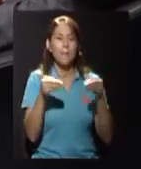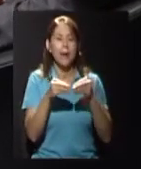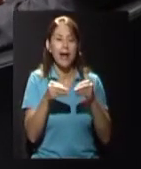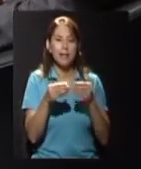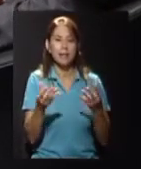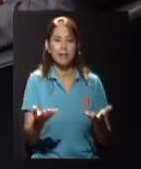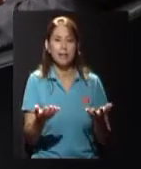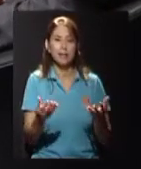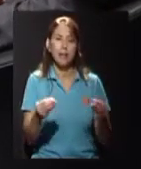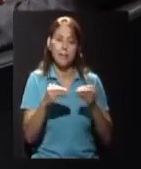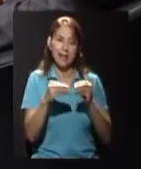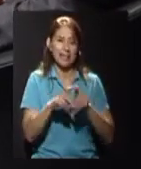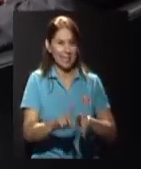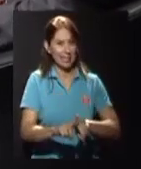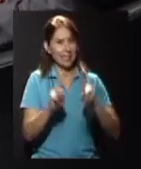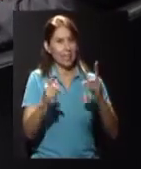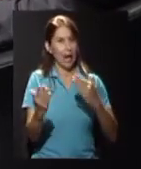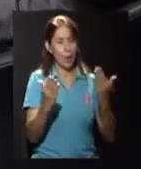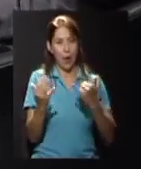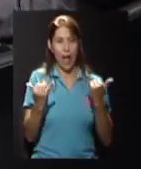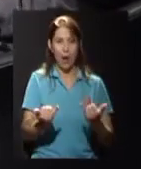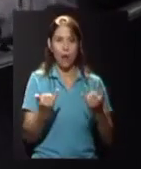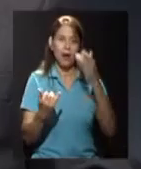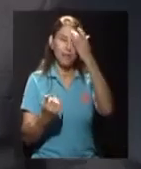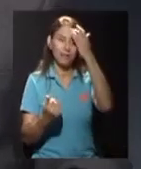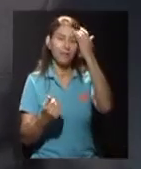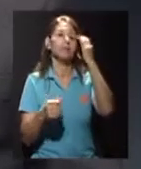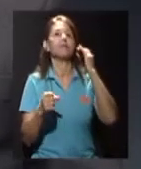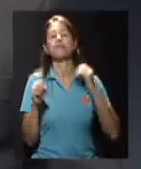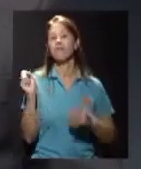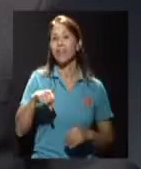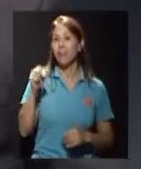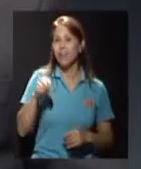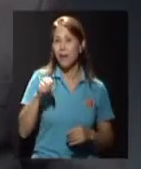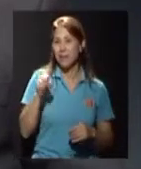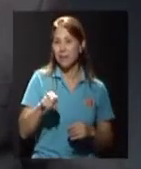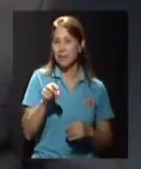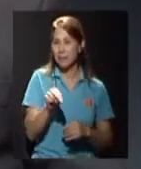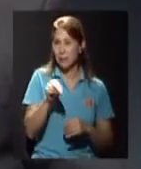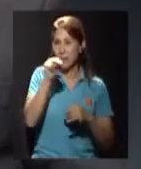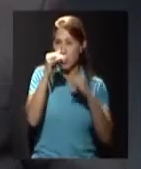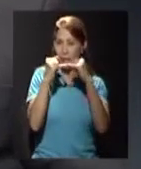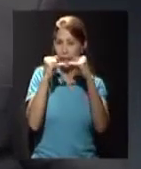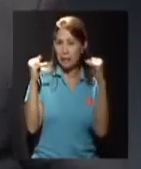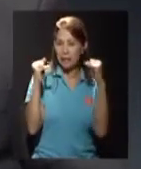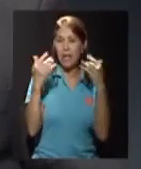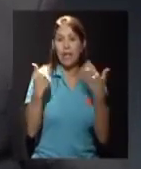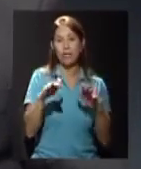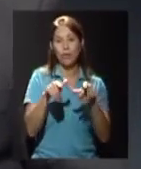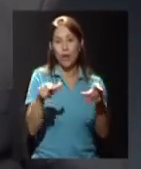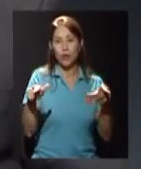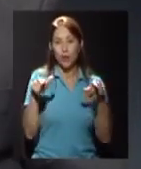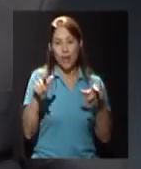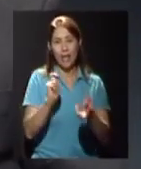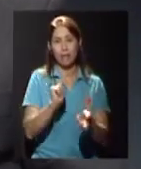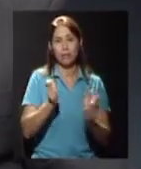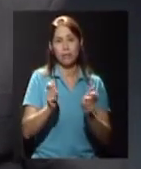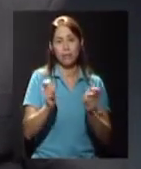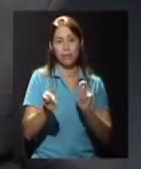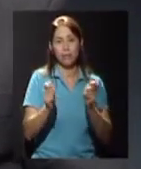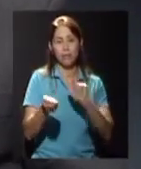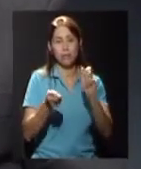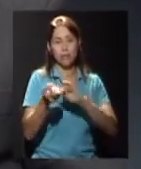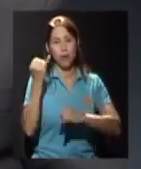más distinta de lo que es ahora efectivamente es una zona que ha venido cambiando y ha cambiado radicalmente en los últimos años